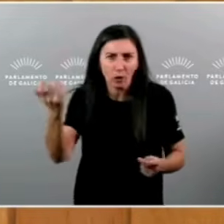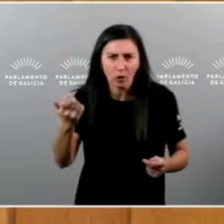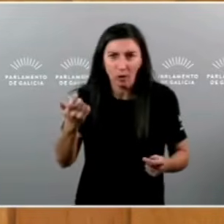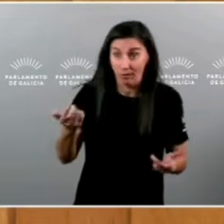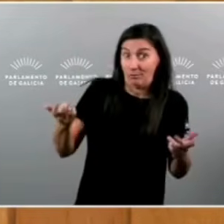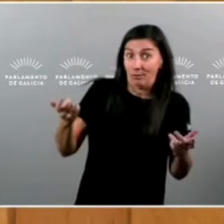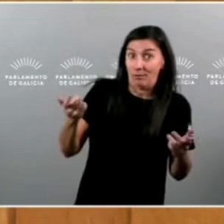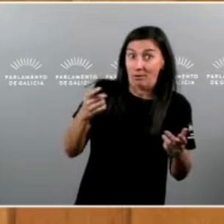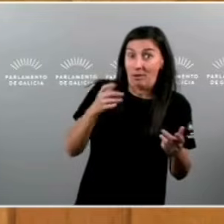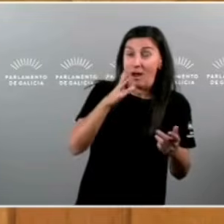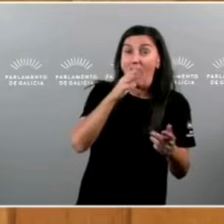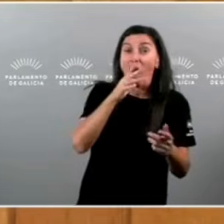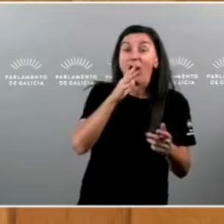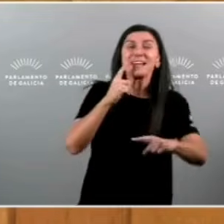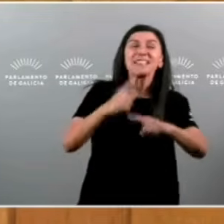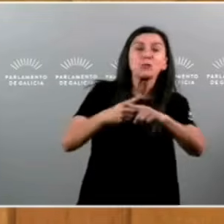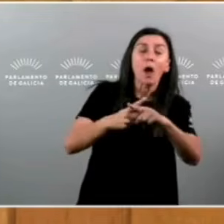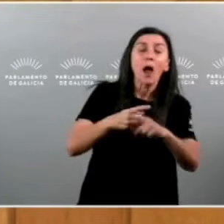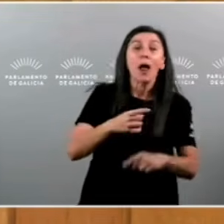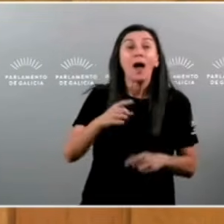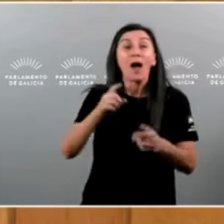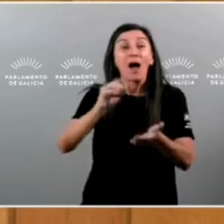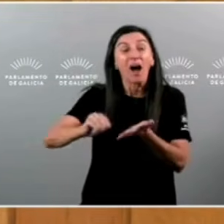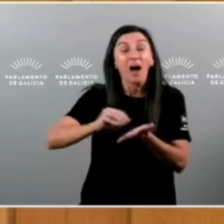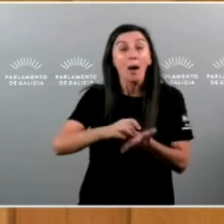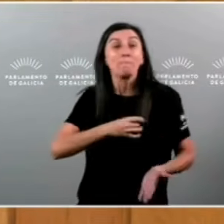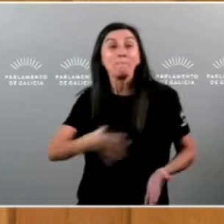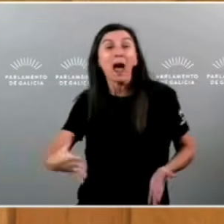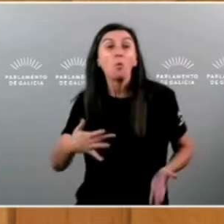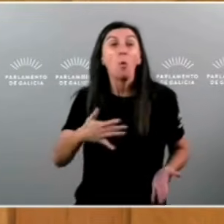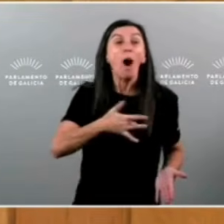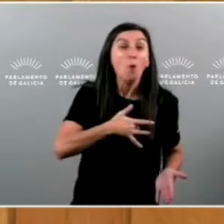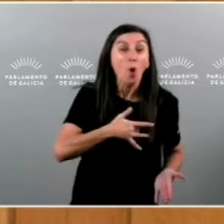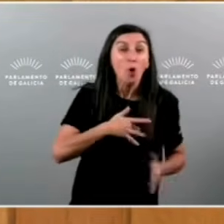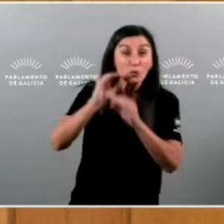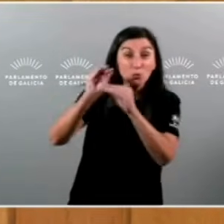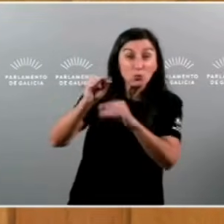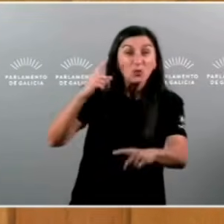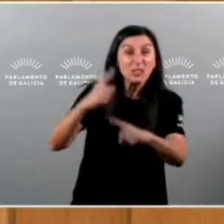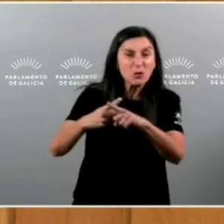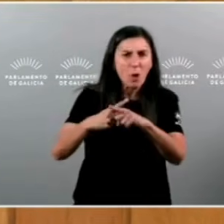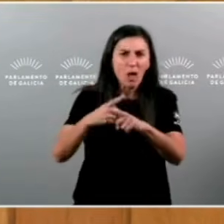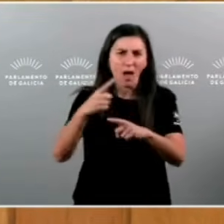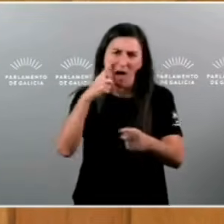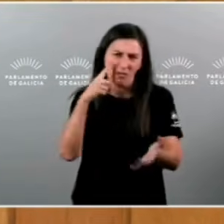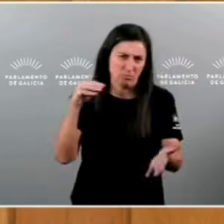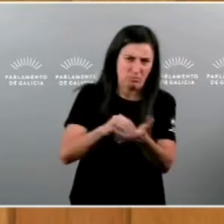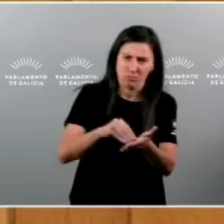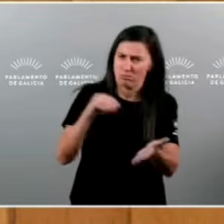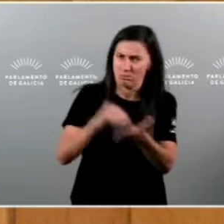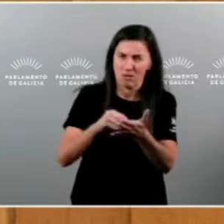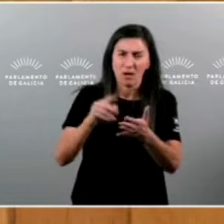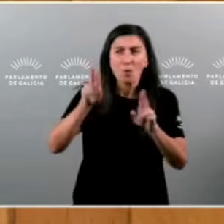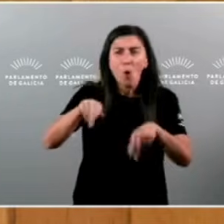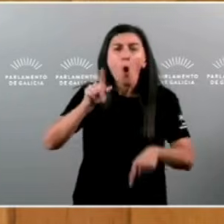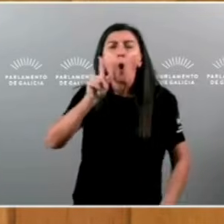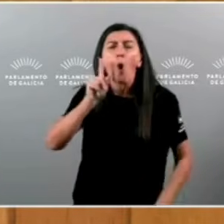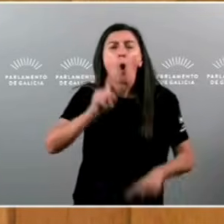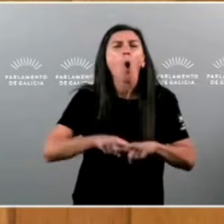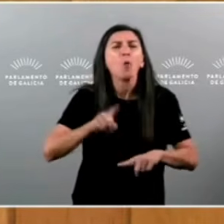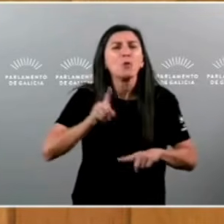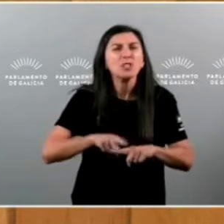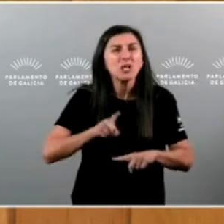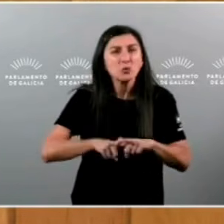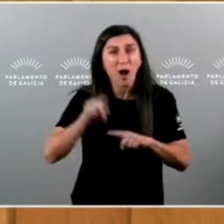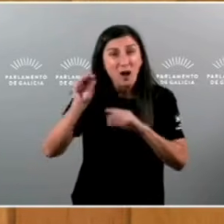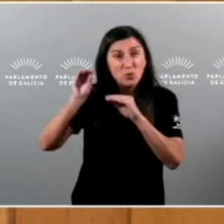na obra de Blanco Amor. Blanco Amor que militaba na súa sexualidade, nos dereitos das persoas homosexuais a